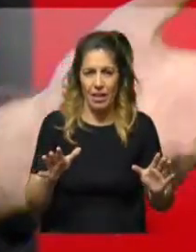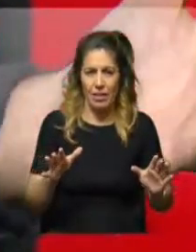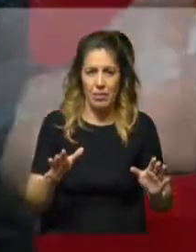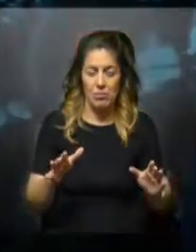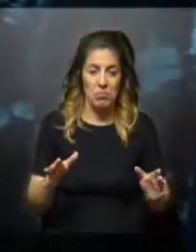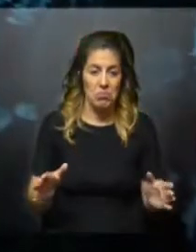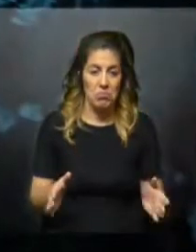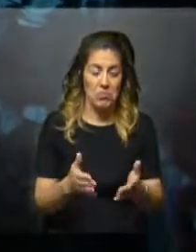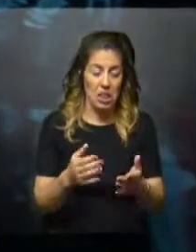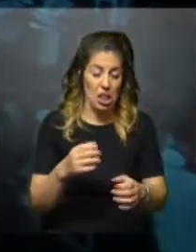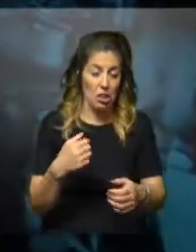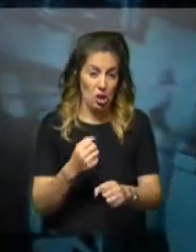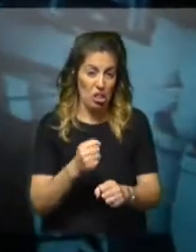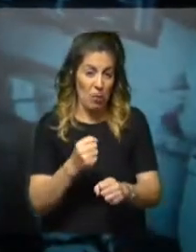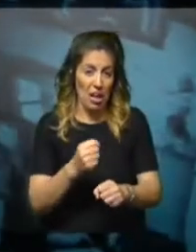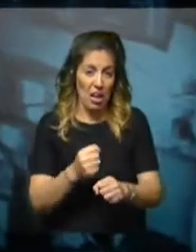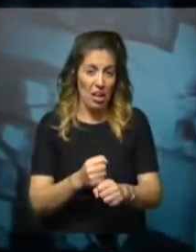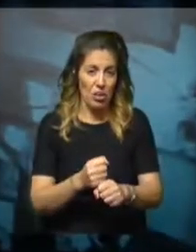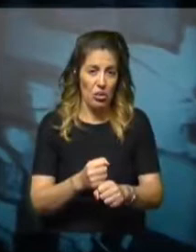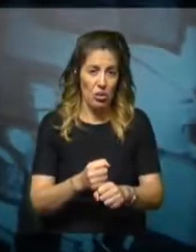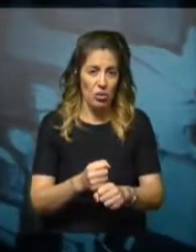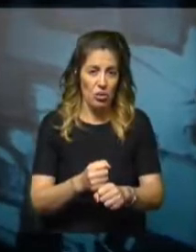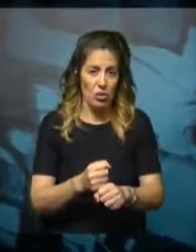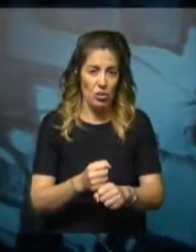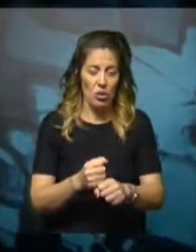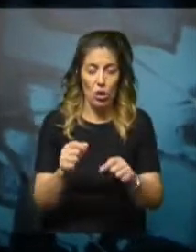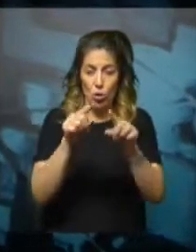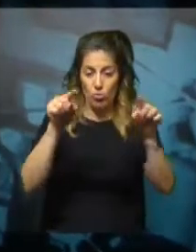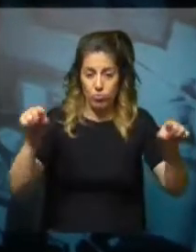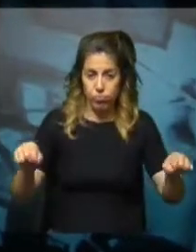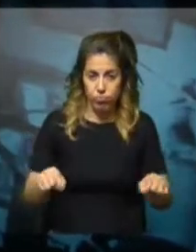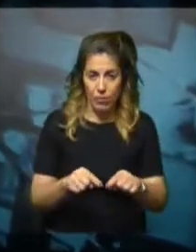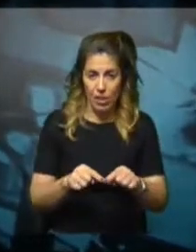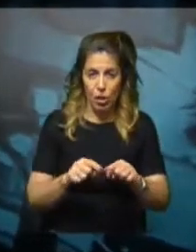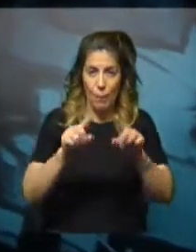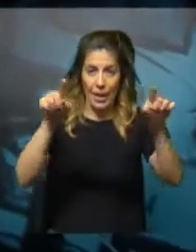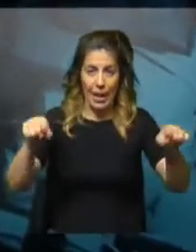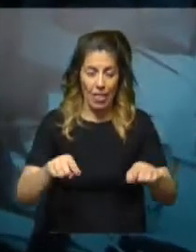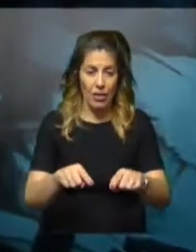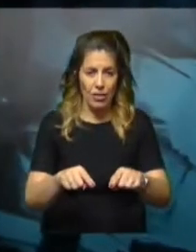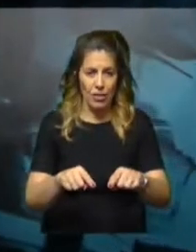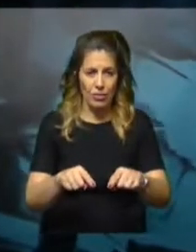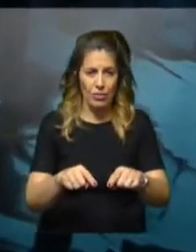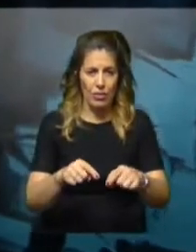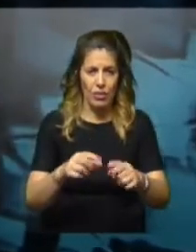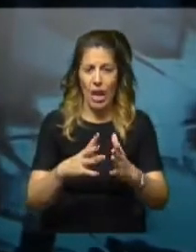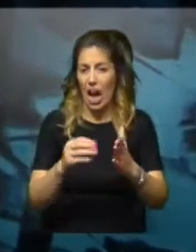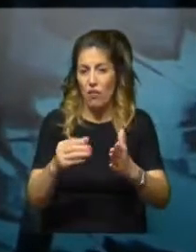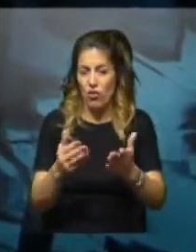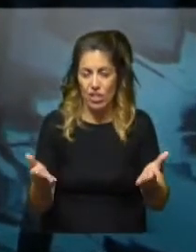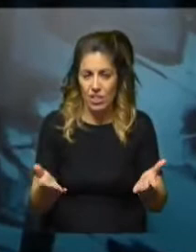repente estoy trabajando con un metro y medio y metro y medio de papel canson pegado a la pared trabajando con carbonilla